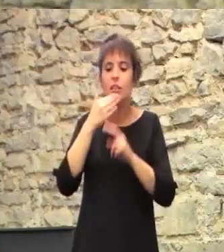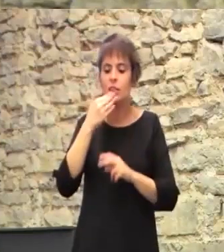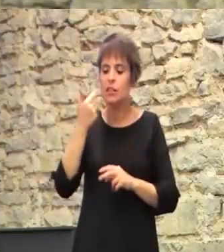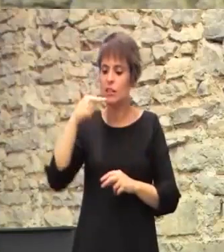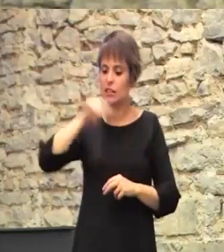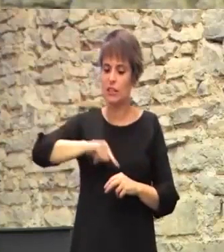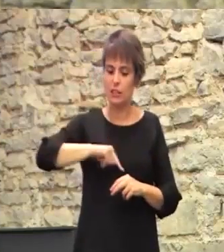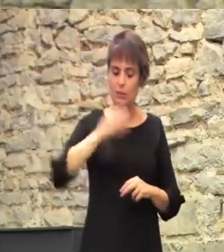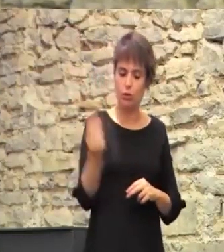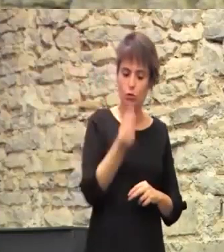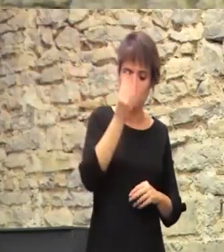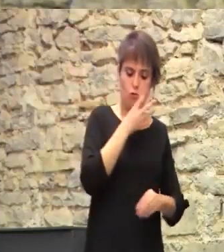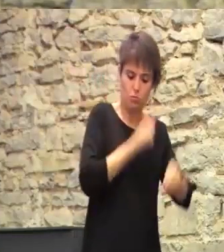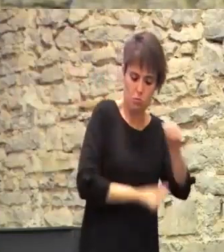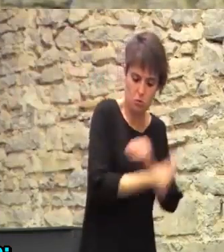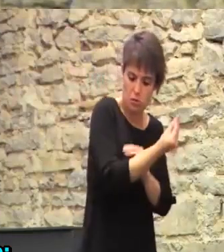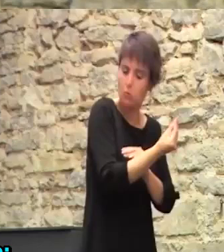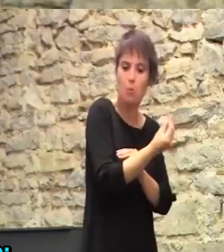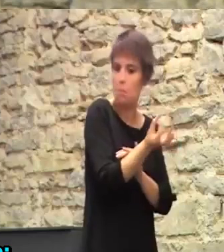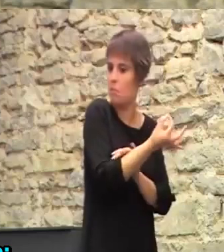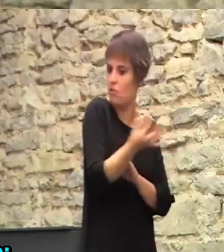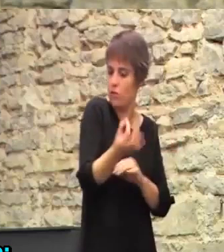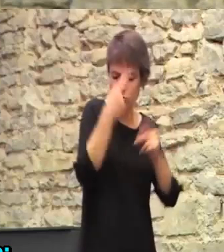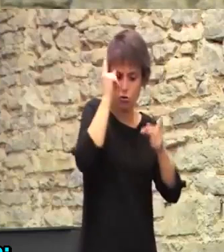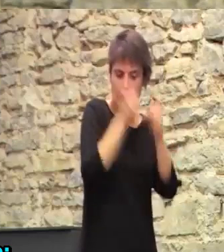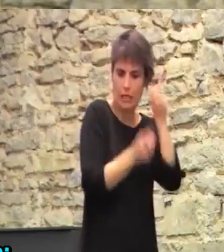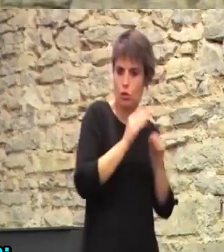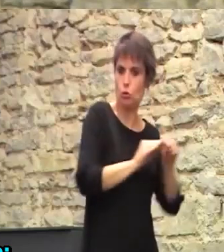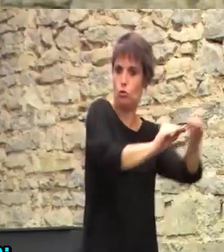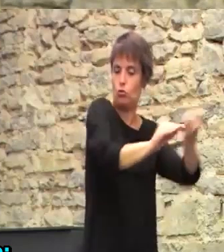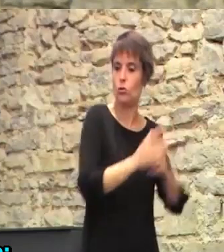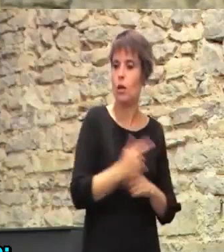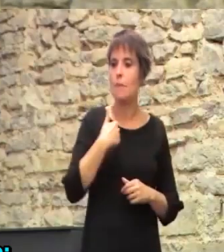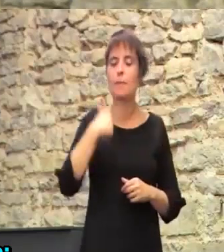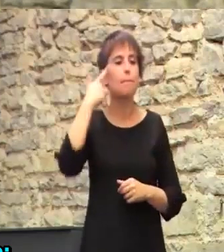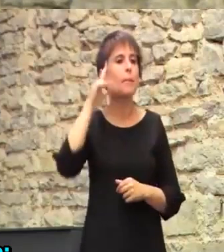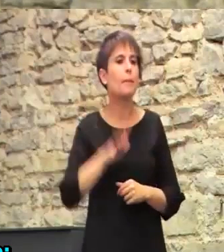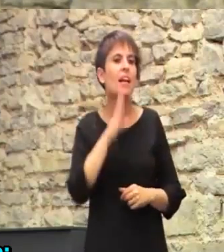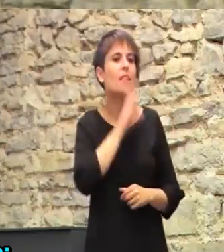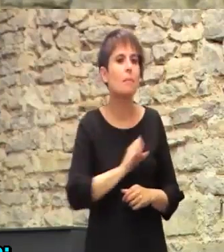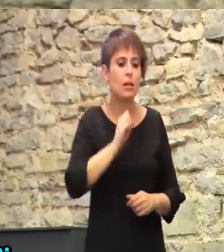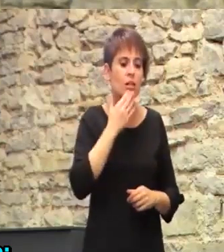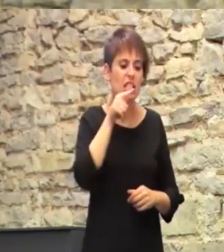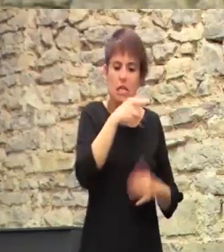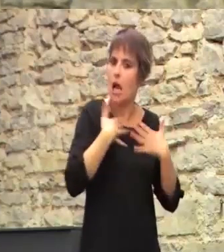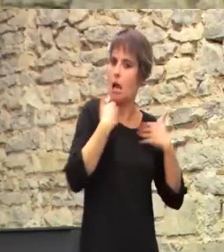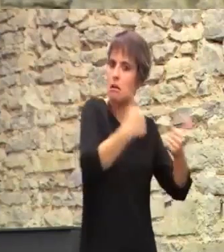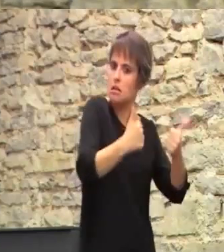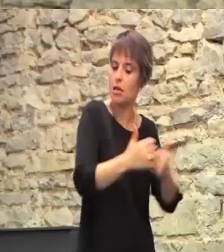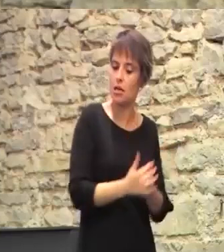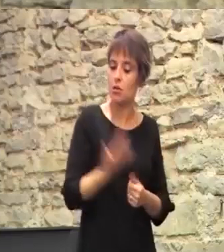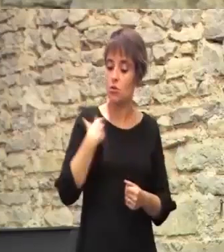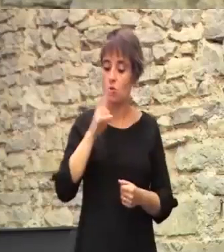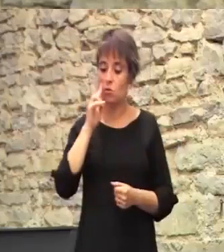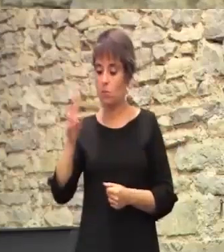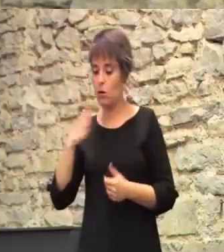a sentir mejor por tener un hijo me parece muy bien es una decisión me parece estupendo si es lo que quiere es que yo veo